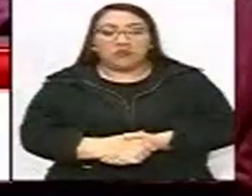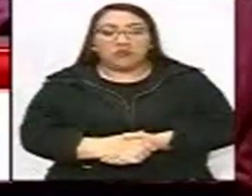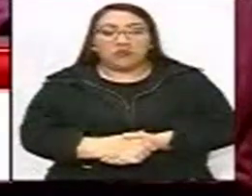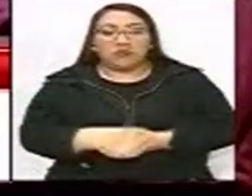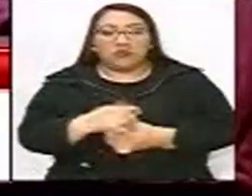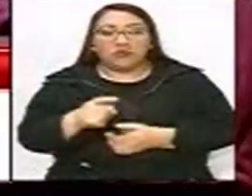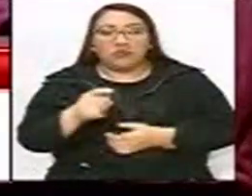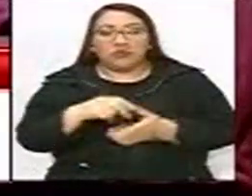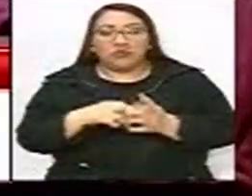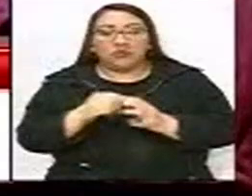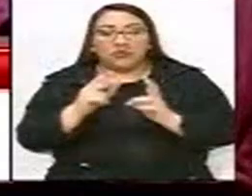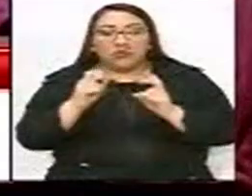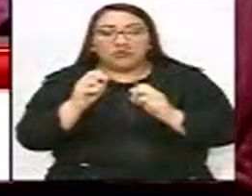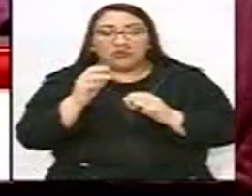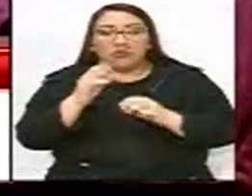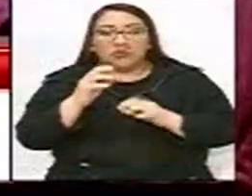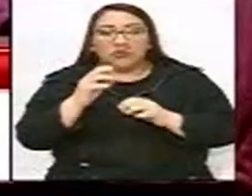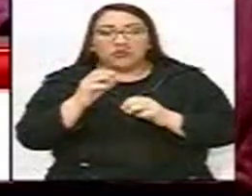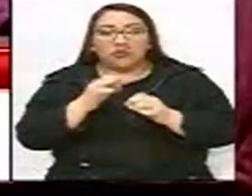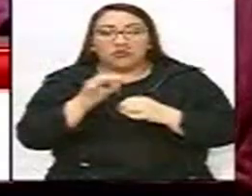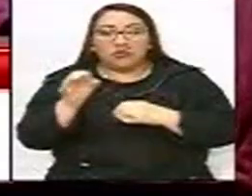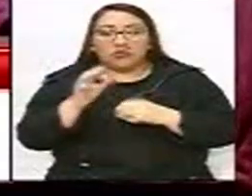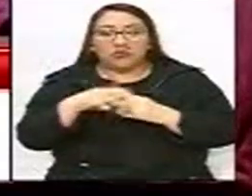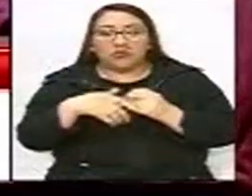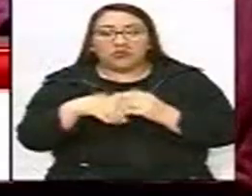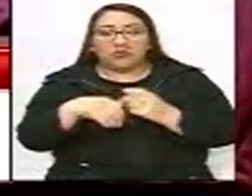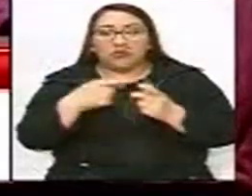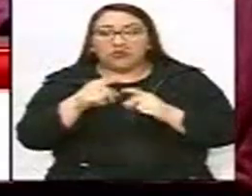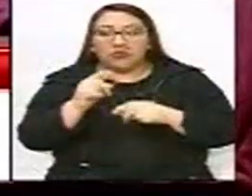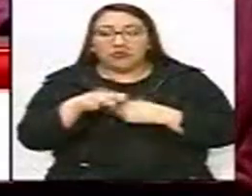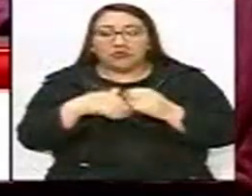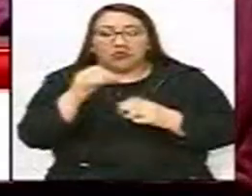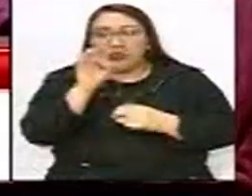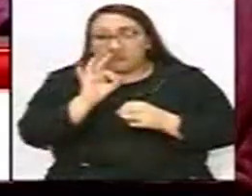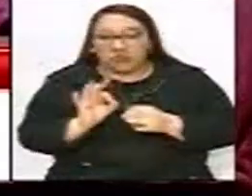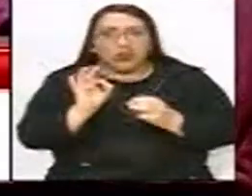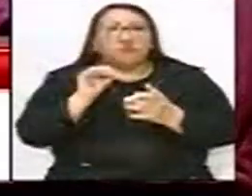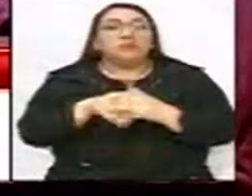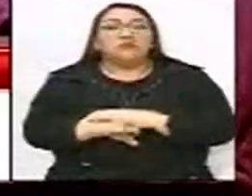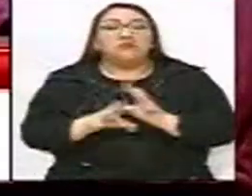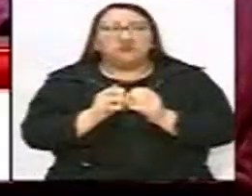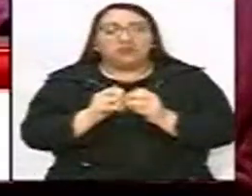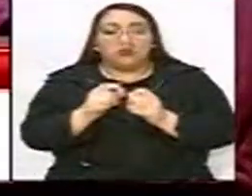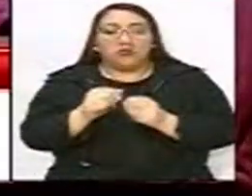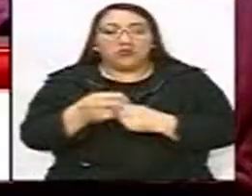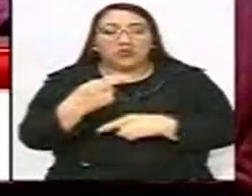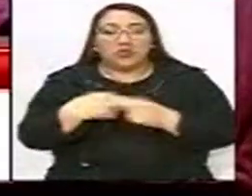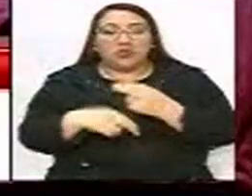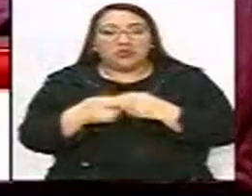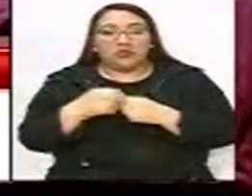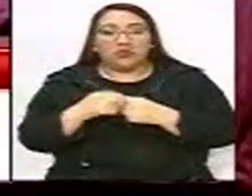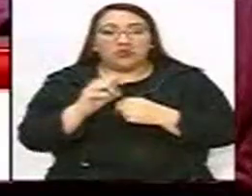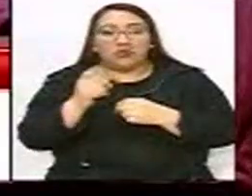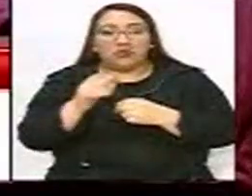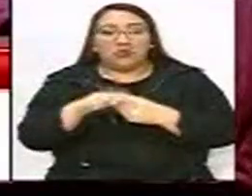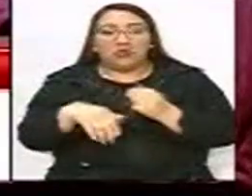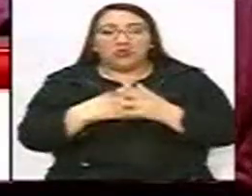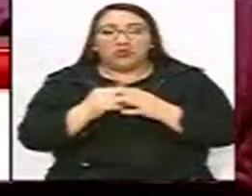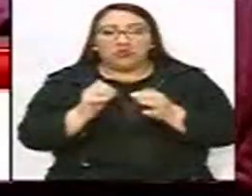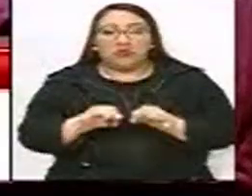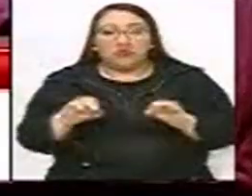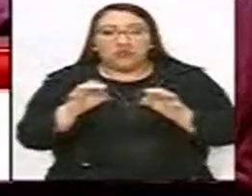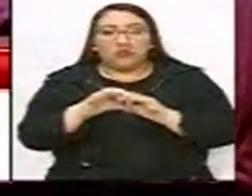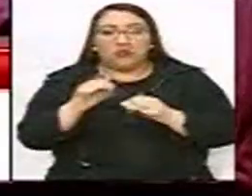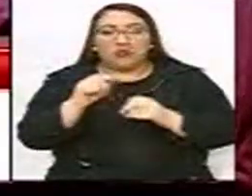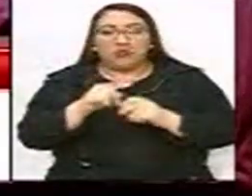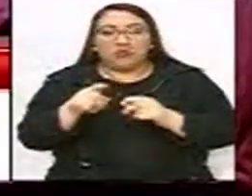interna de retorno, otro es en cuanto a los montos de la tasa interna de retorno. Todo eso es importante saberlo para